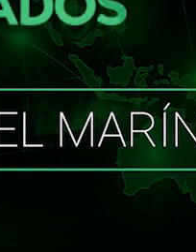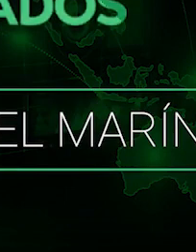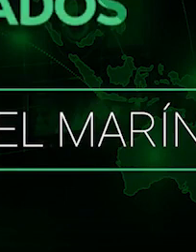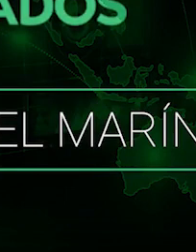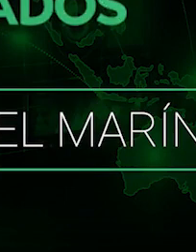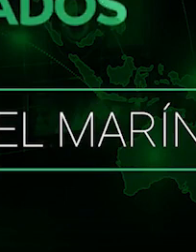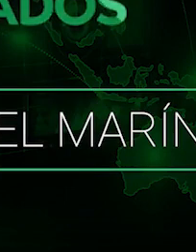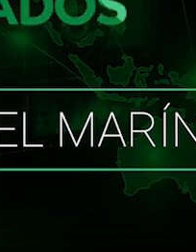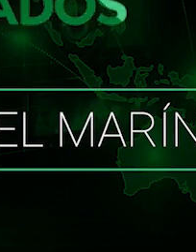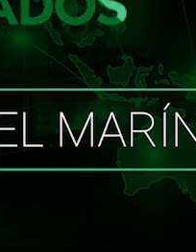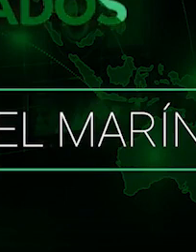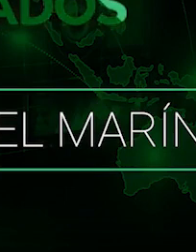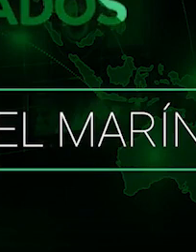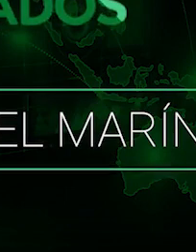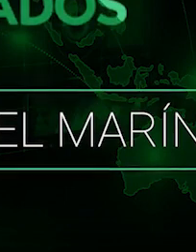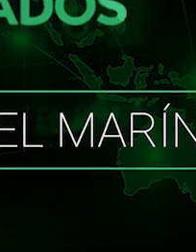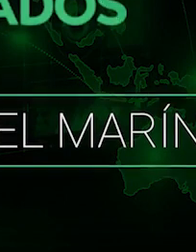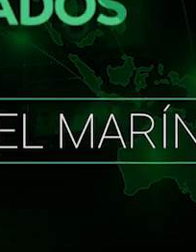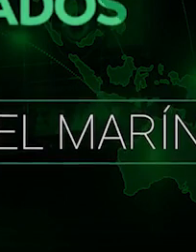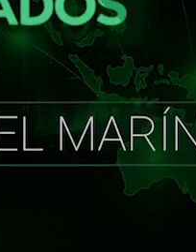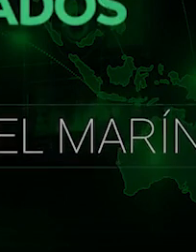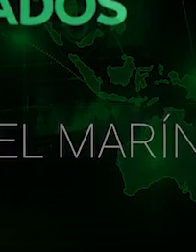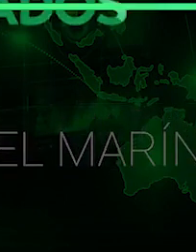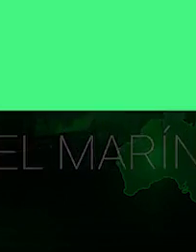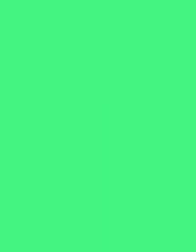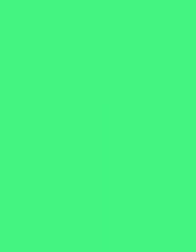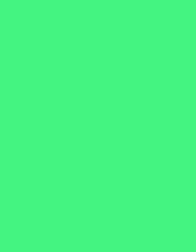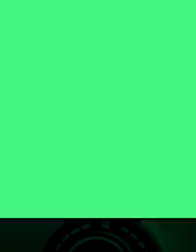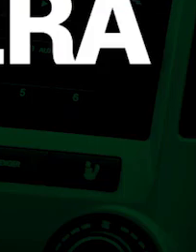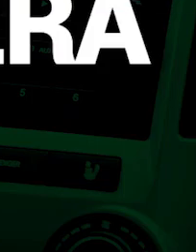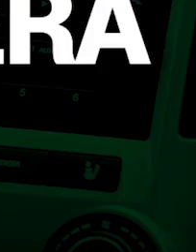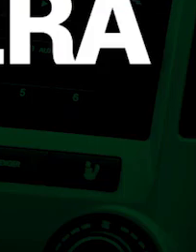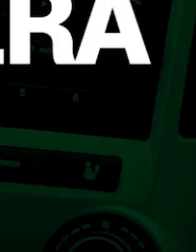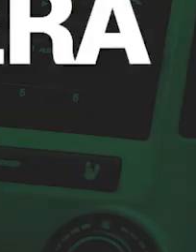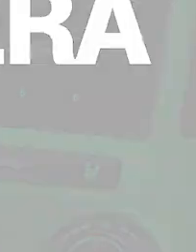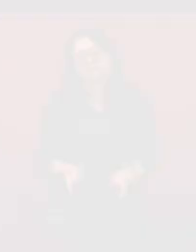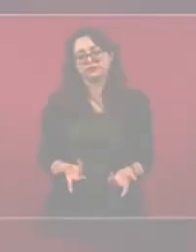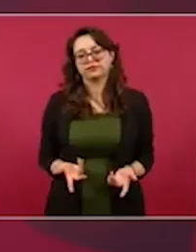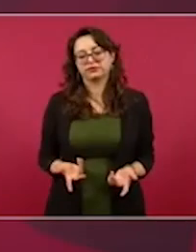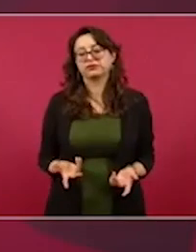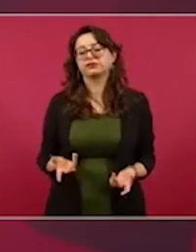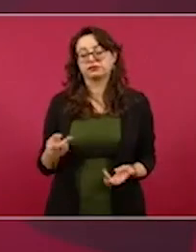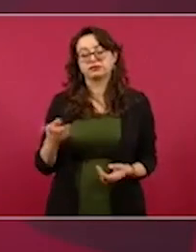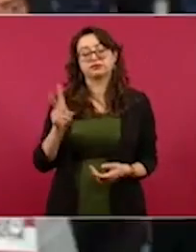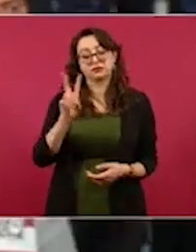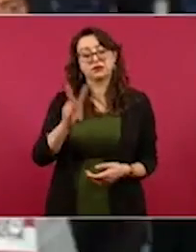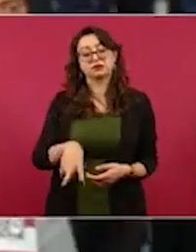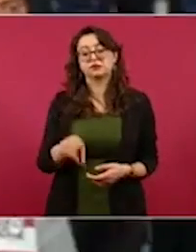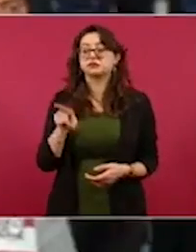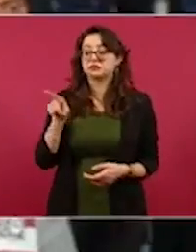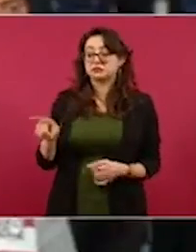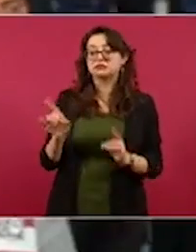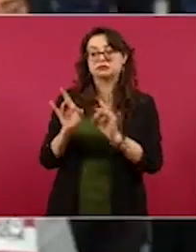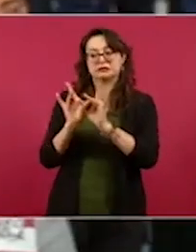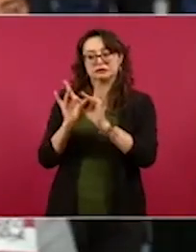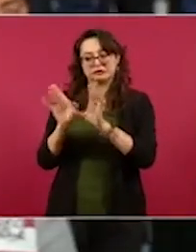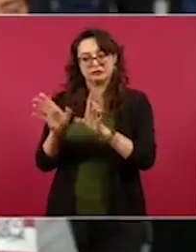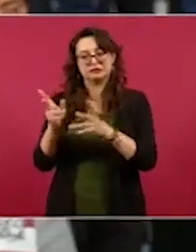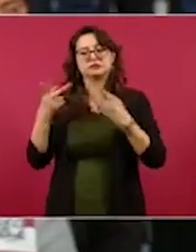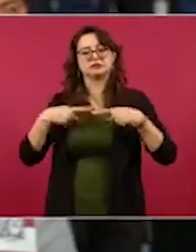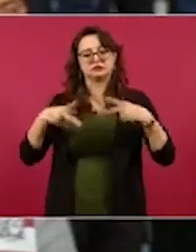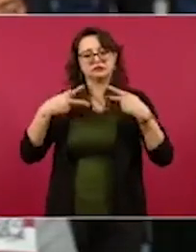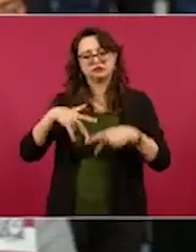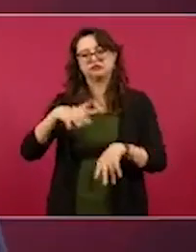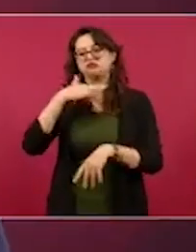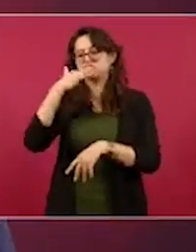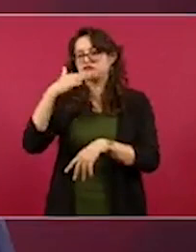Ángel Marín. Quédese con nosotros. Aquí están las noticias. La mañanera. Este lunes, en la conferencia de prensa,